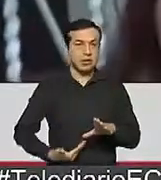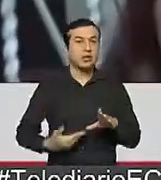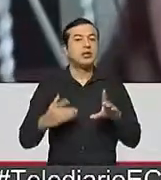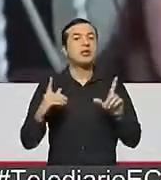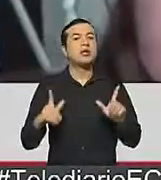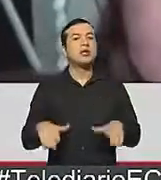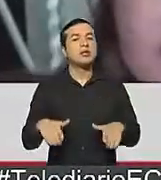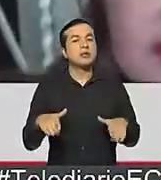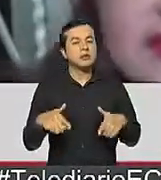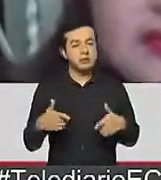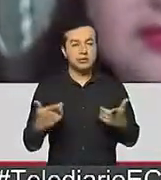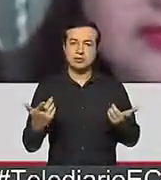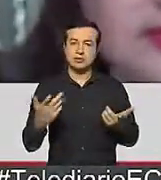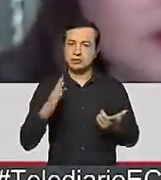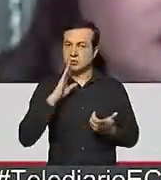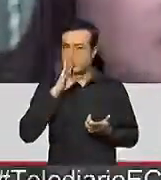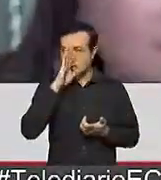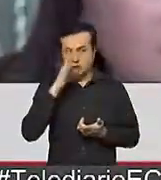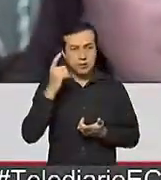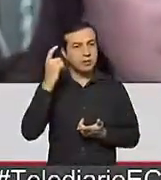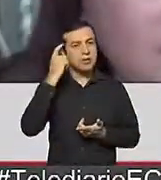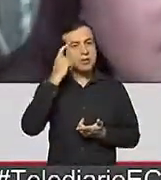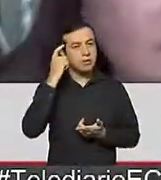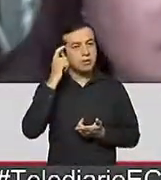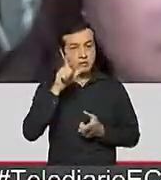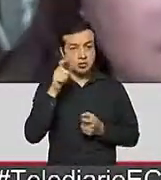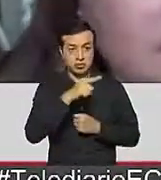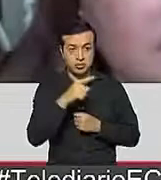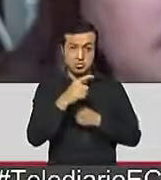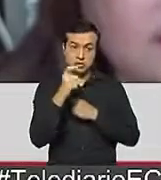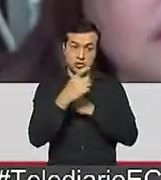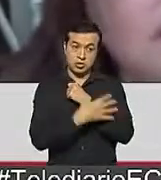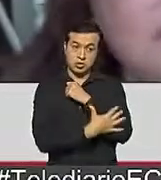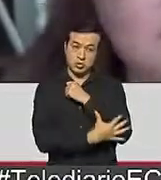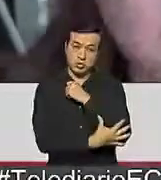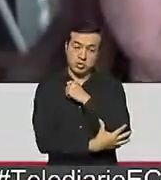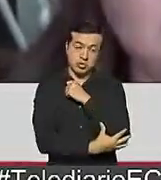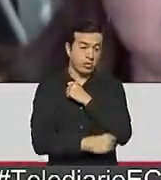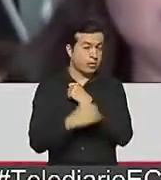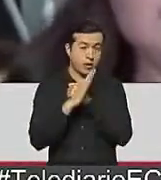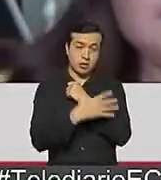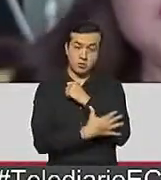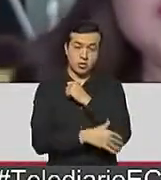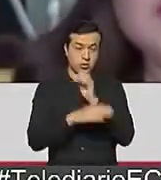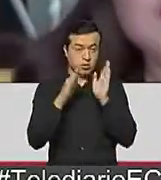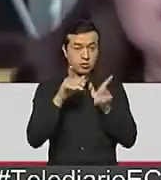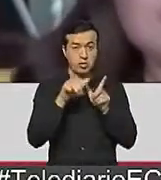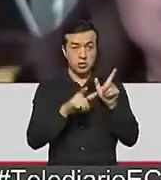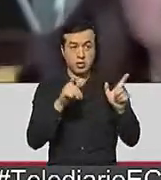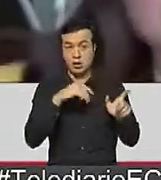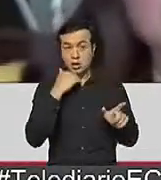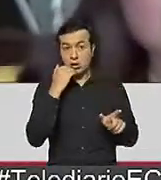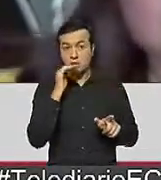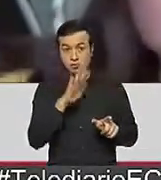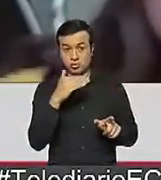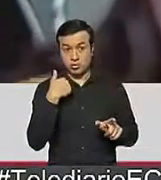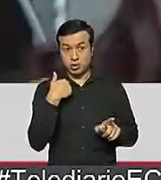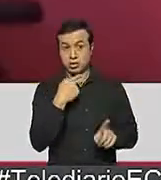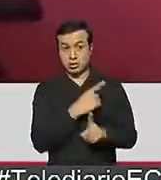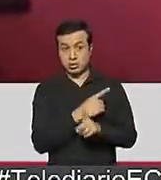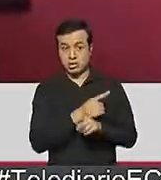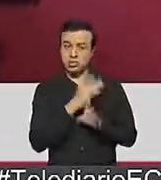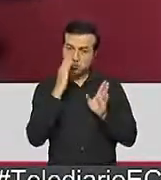Moreno. Su preocupación son los sectores más necesitados, los más pobres, las personas con algún tipo de